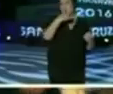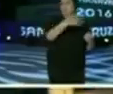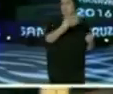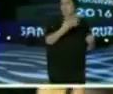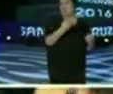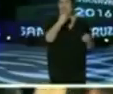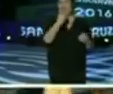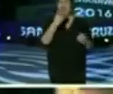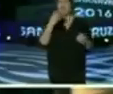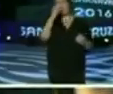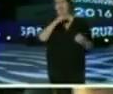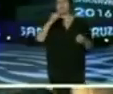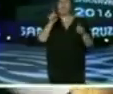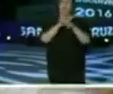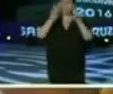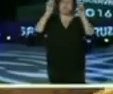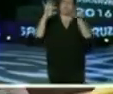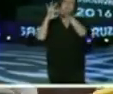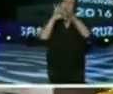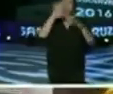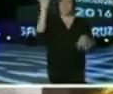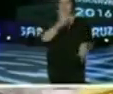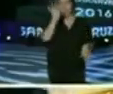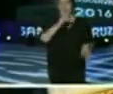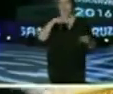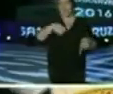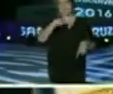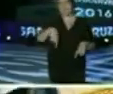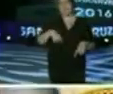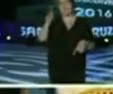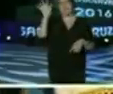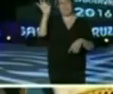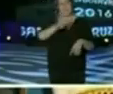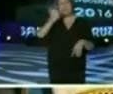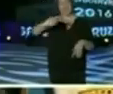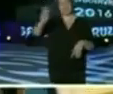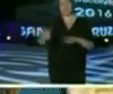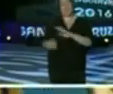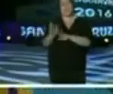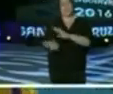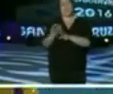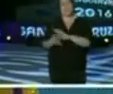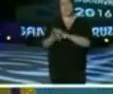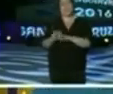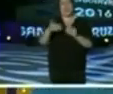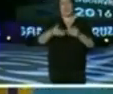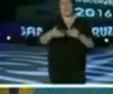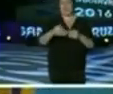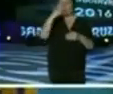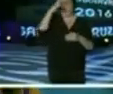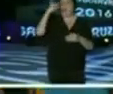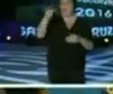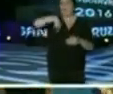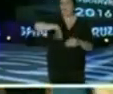canción de película y saber que aquí se van a estrenar otras cosas y vamos a empezar a prepararnos en carnaval para todo ese elenco